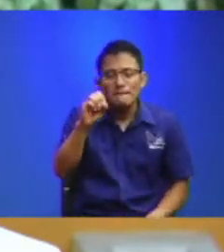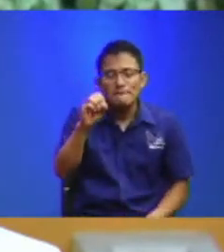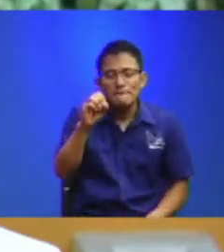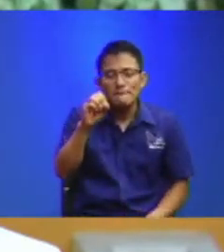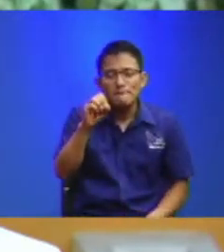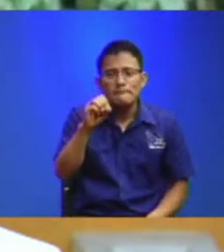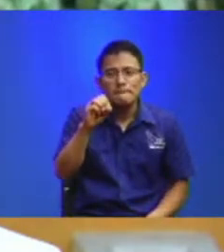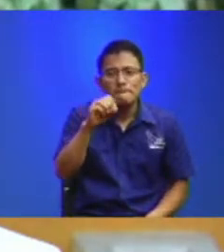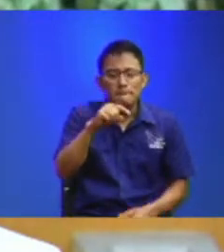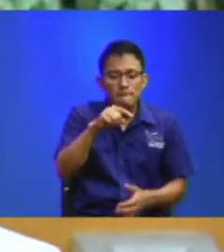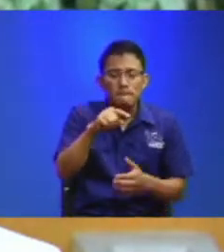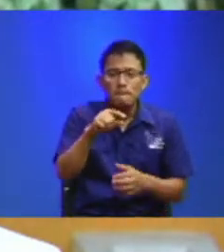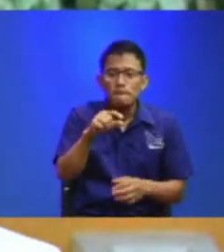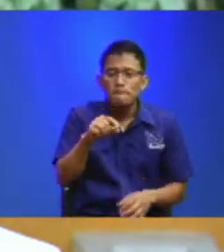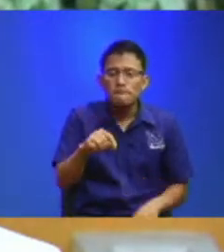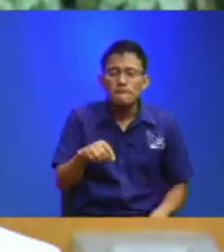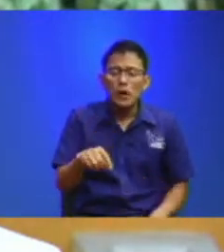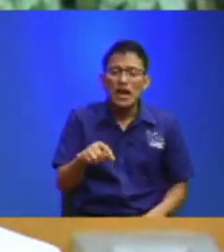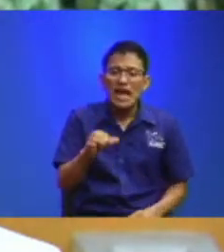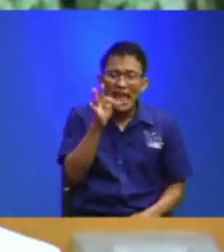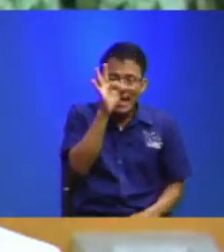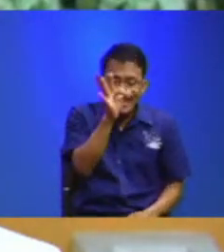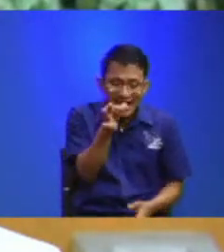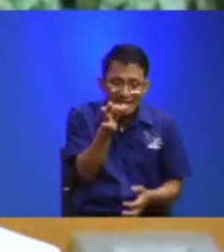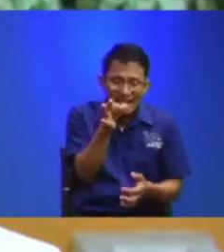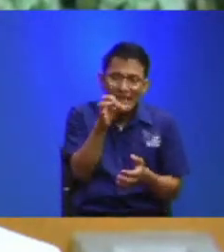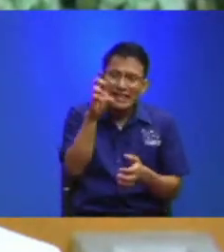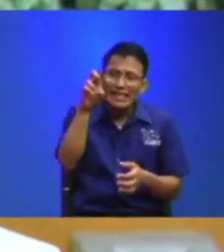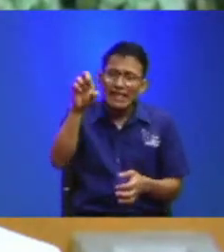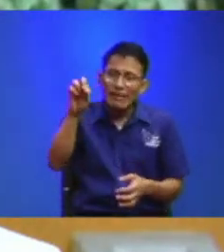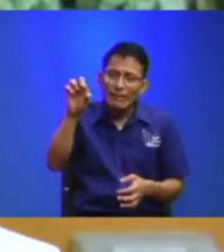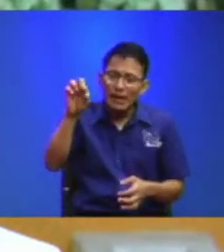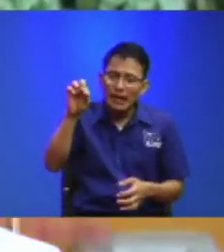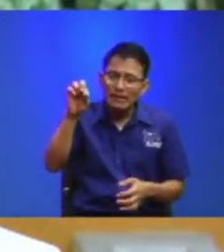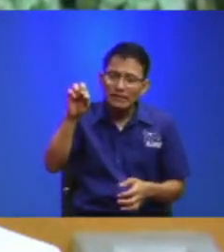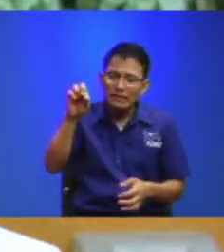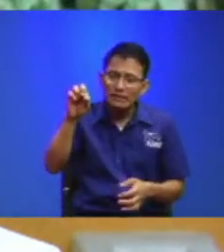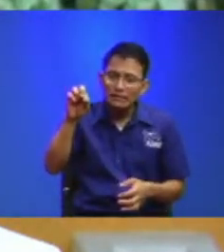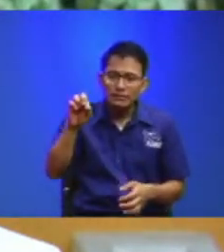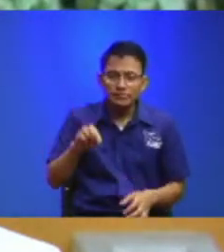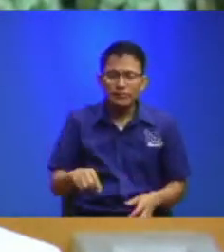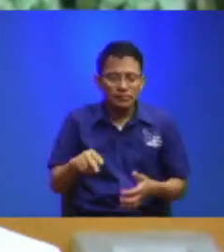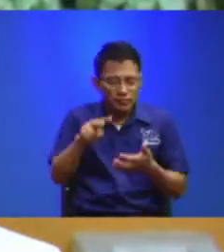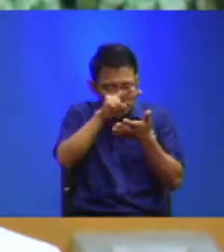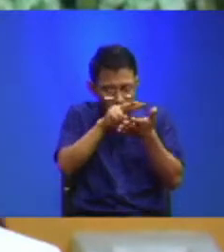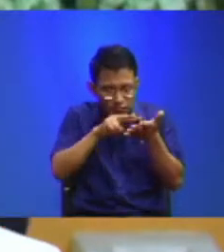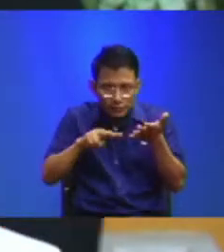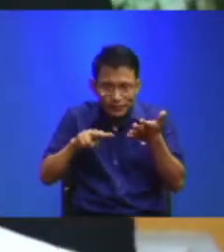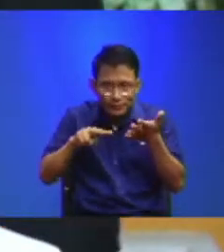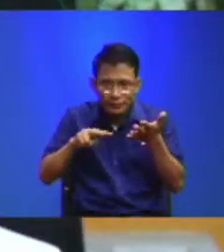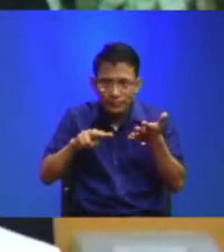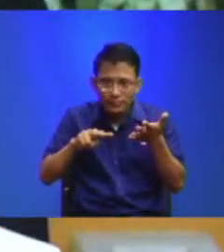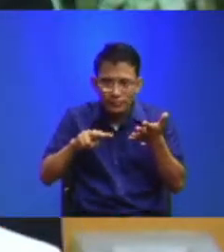traición es una piedra de tropiezo. Y hermanos, miren, aquí tenemos que